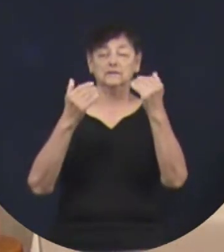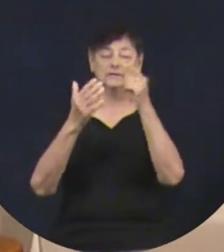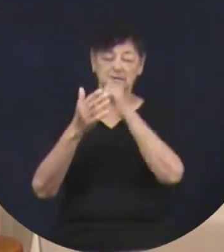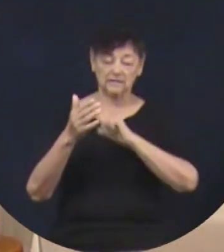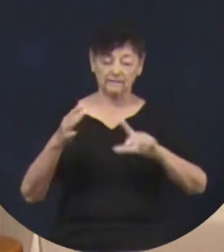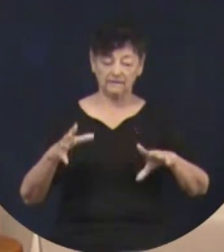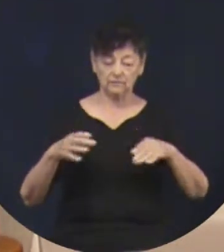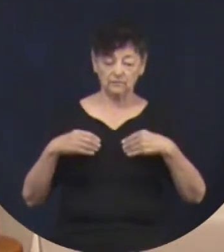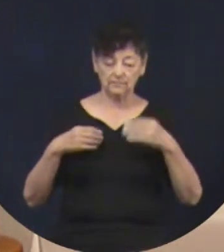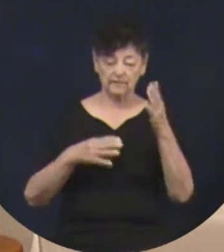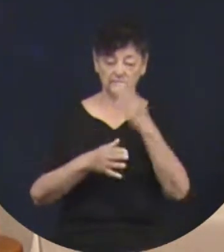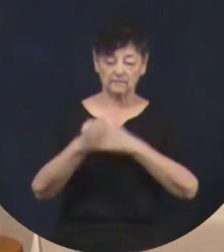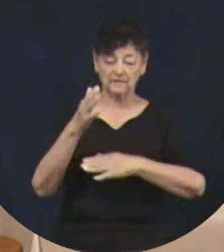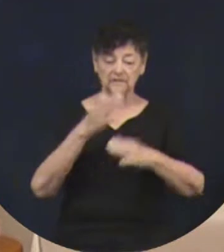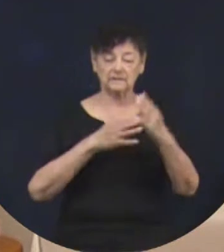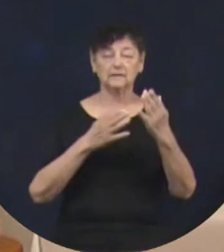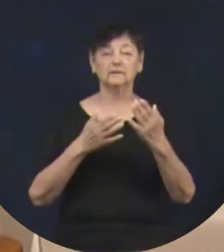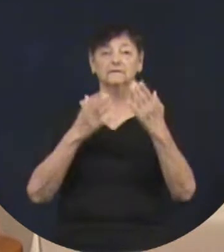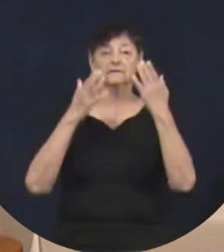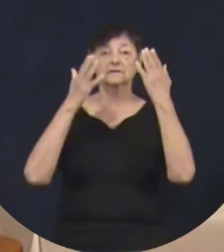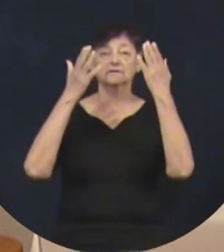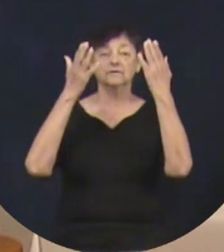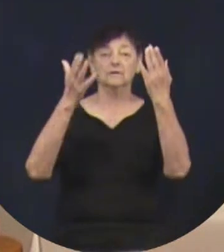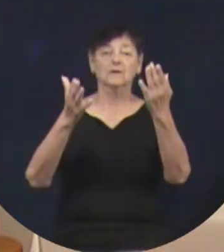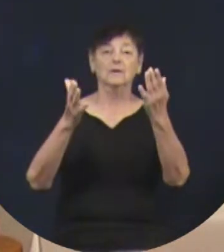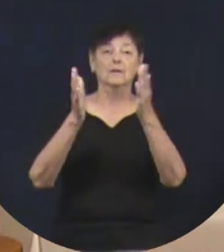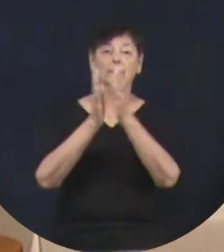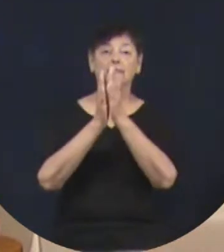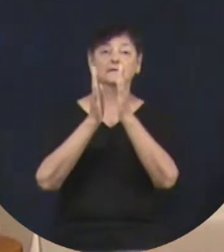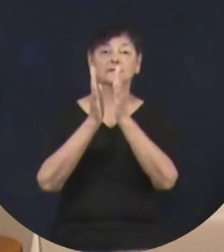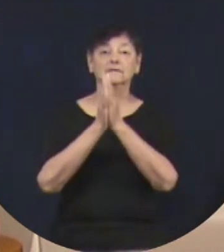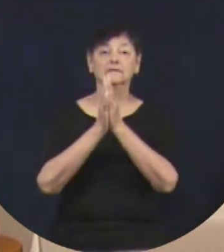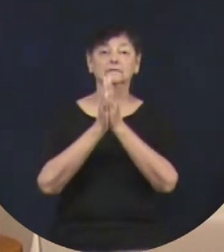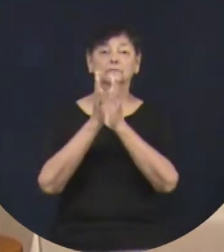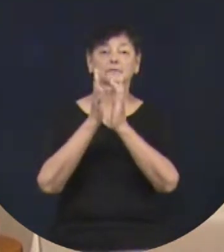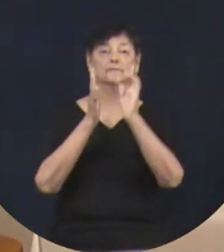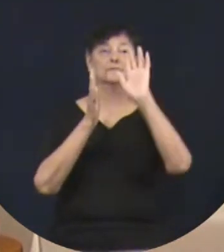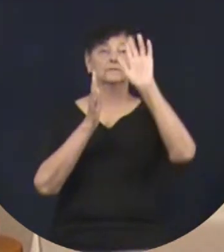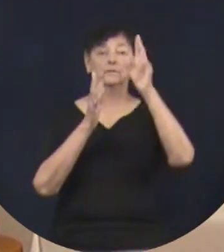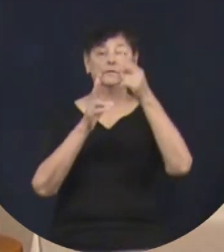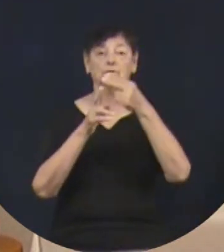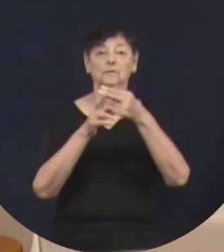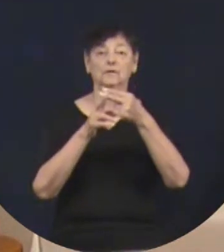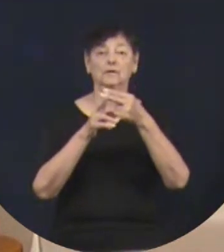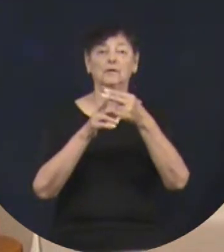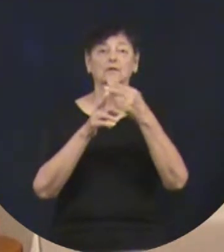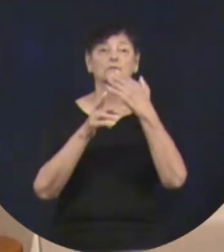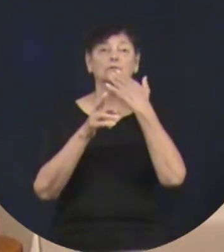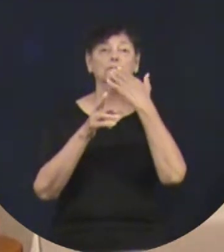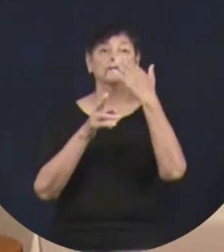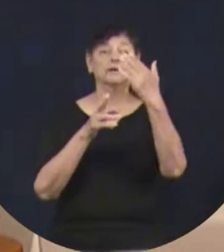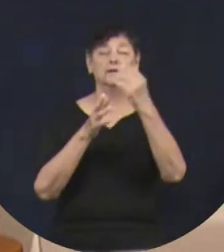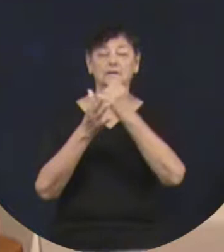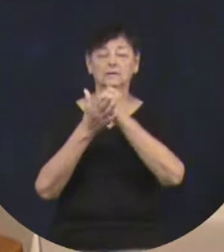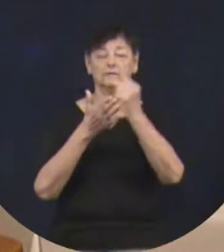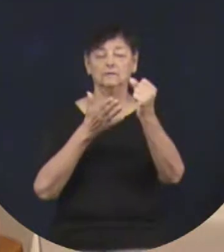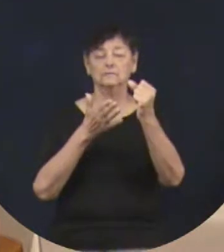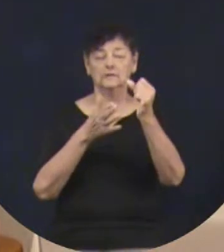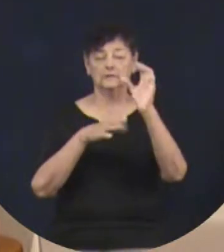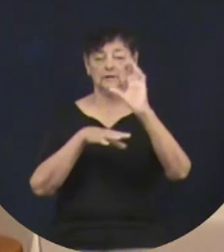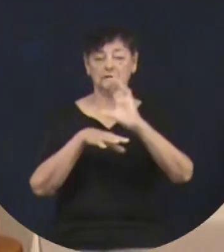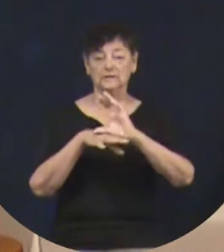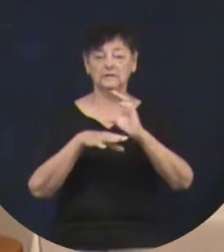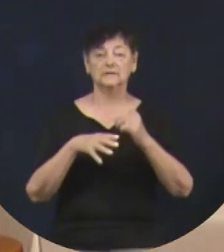el Señor reciba de tus manos este sacrificio para alabanza y gloria de su nombre, para nuestro bien y de toda